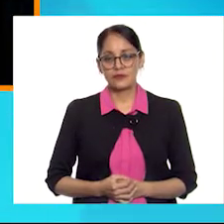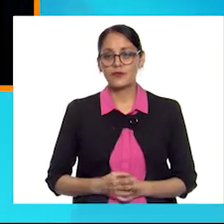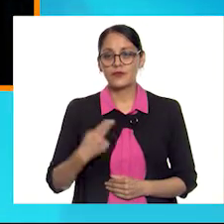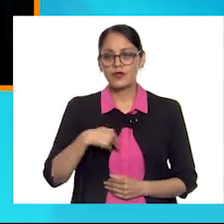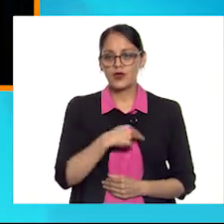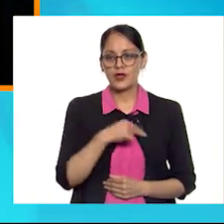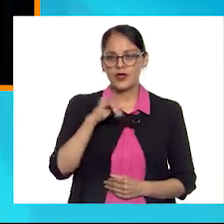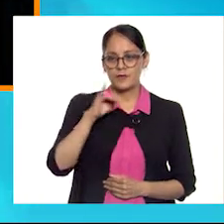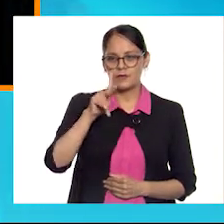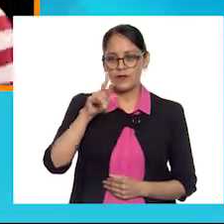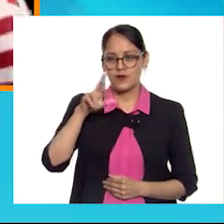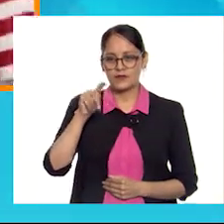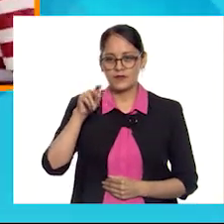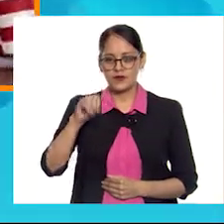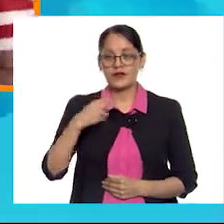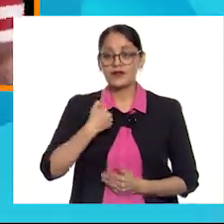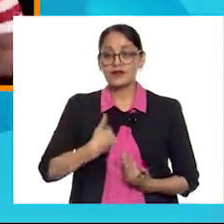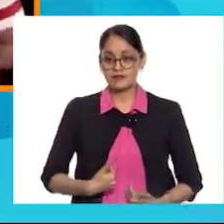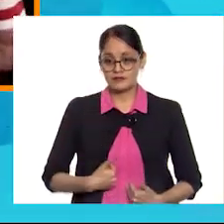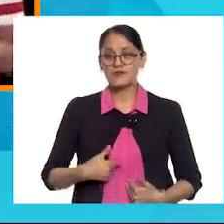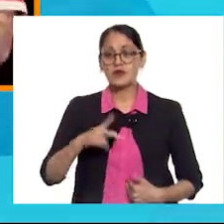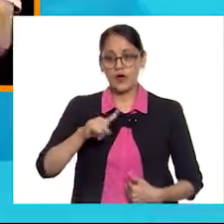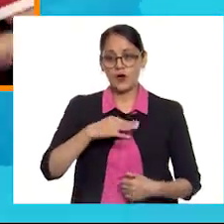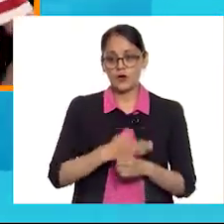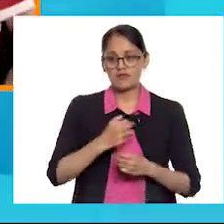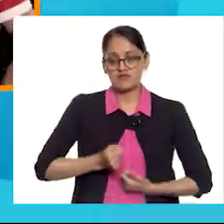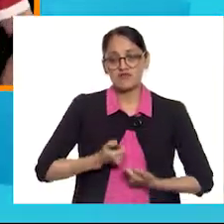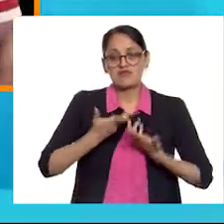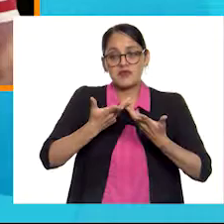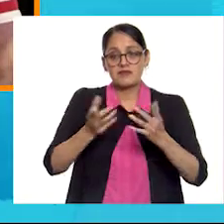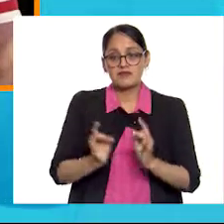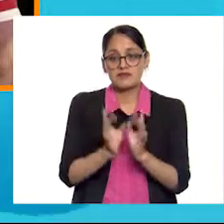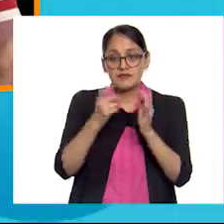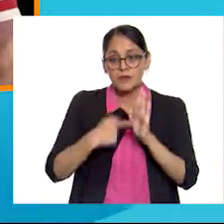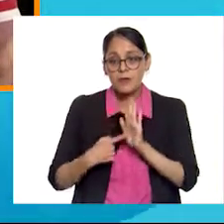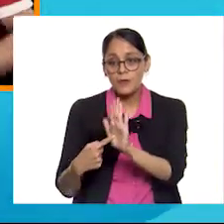Nosotros somos ImproTop y lo que acabas de ver fue improvisado. ¿Estás listo para